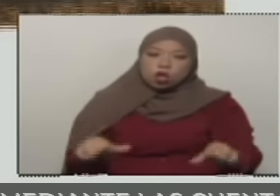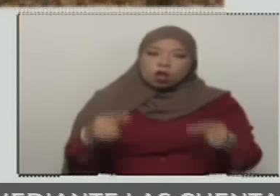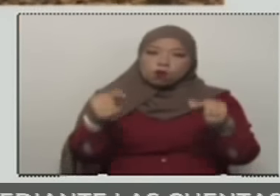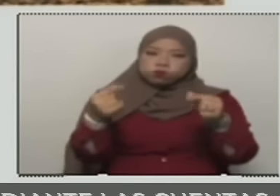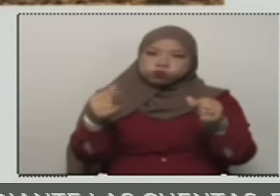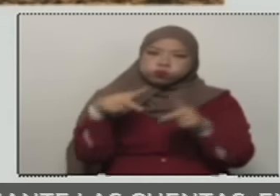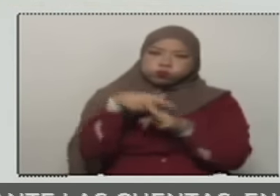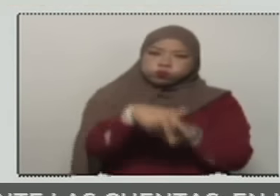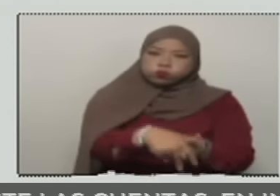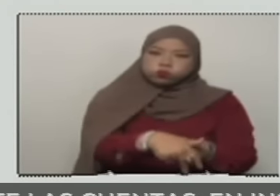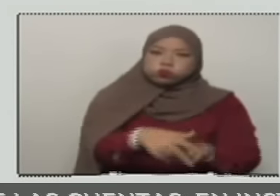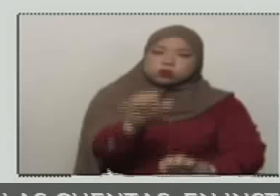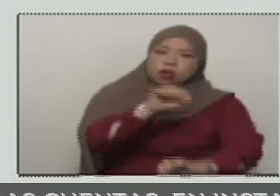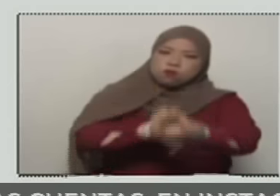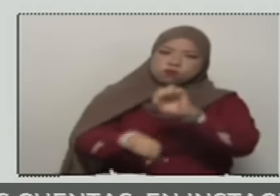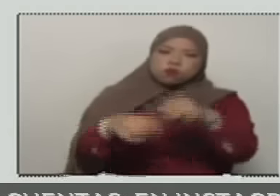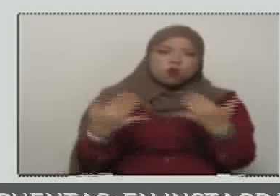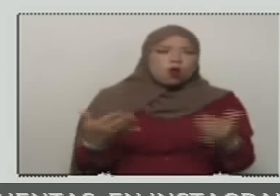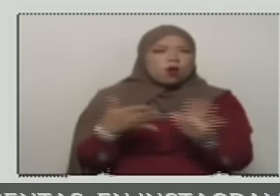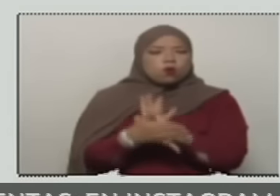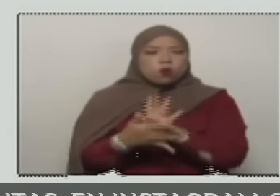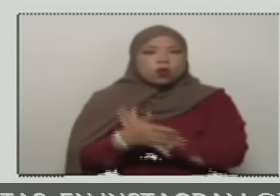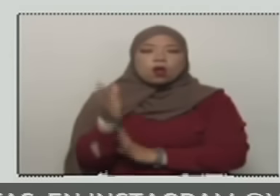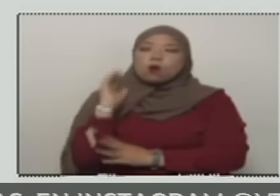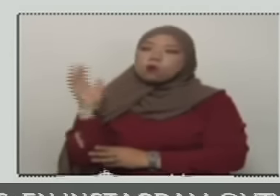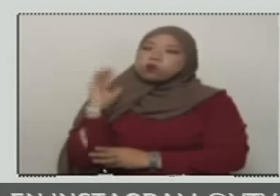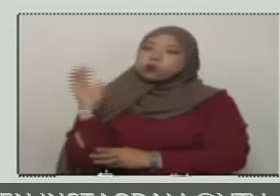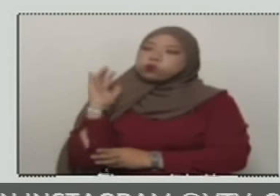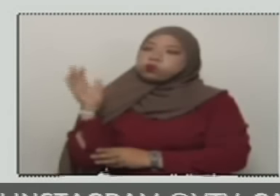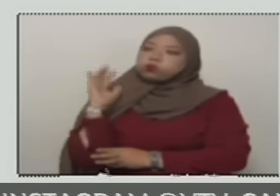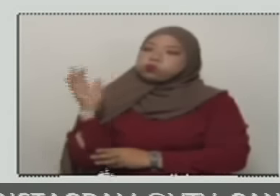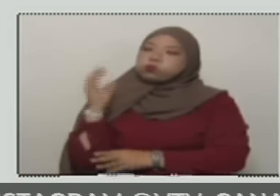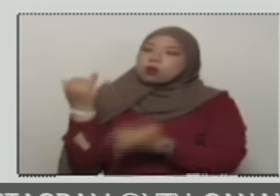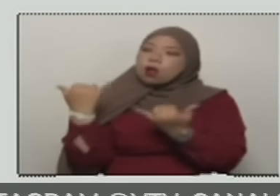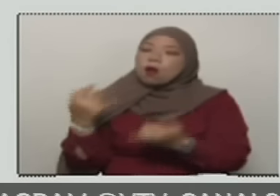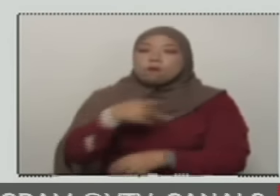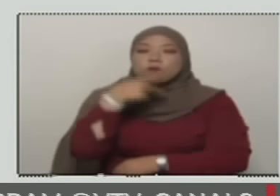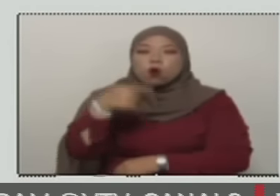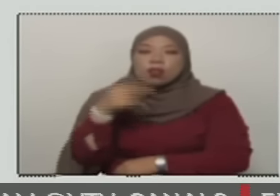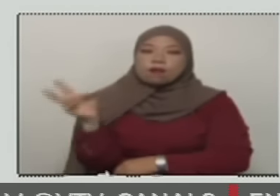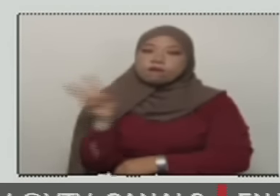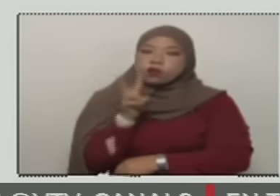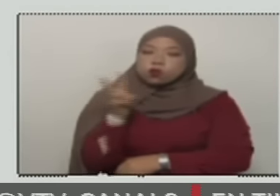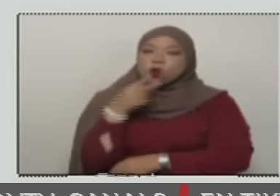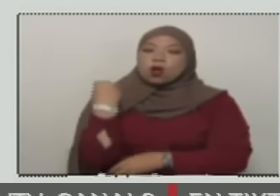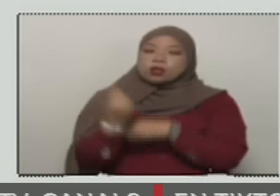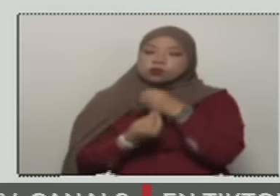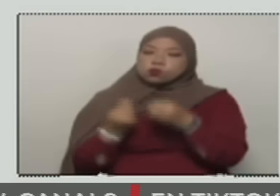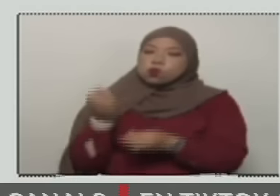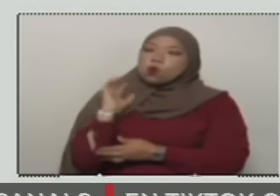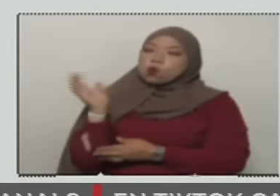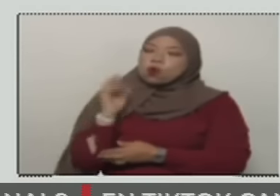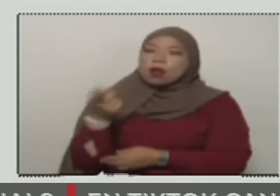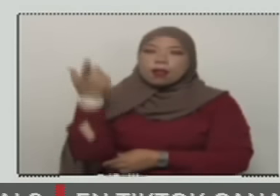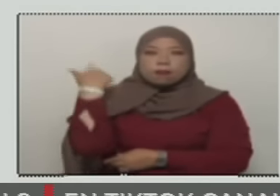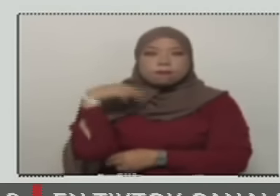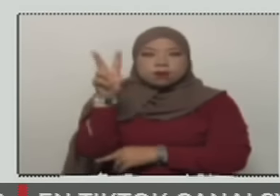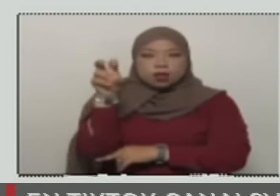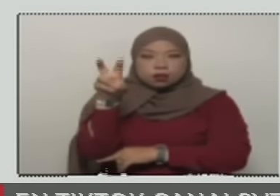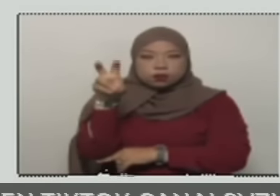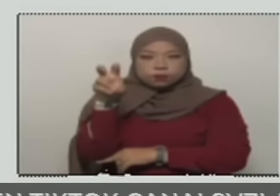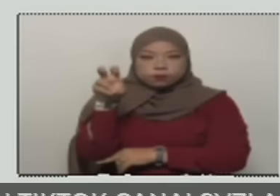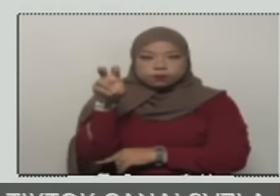se da a partir del Seminario Nacional El Fascismo como Realidad Política en Venezuela que se realizó el pasado viernes. Escenarios